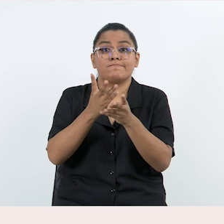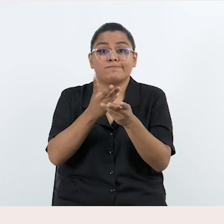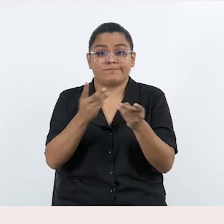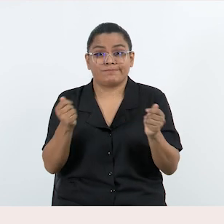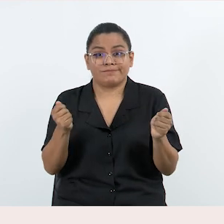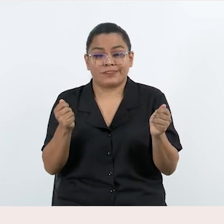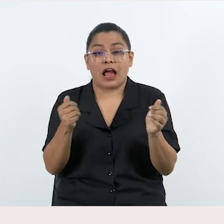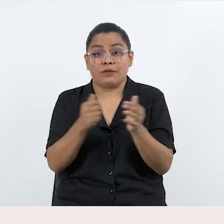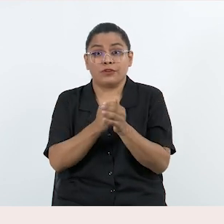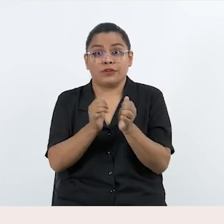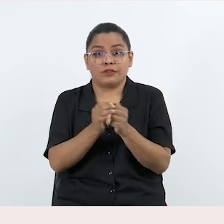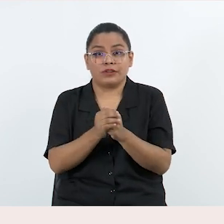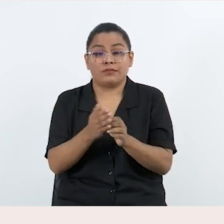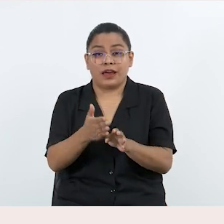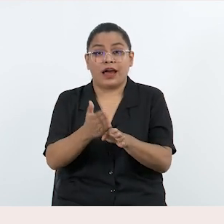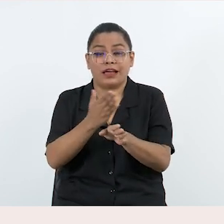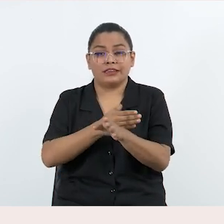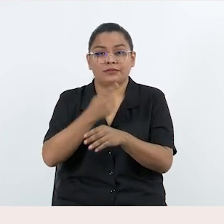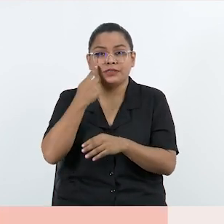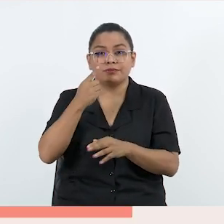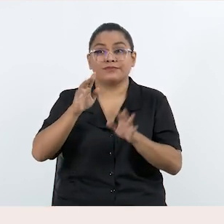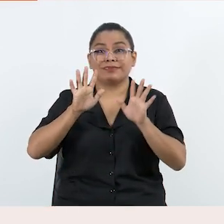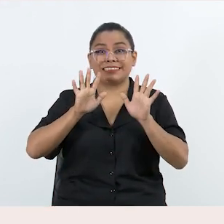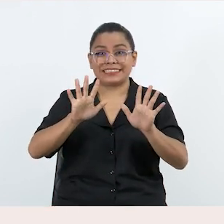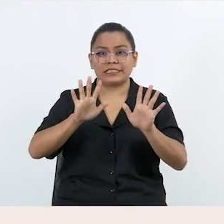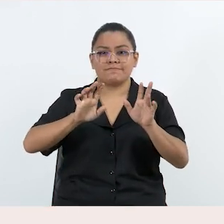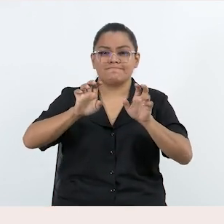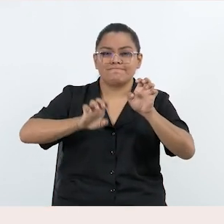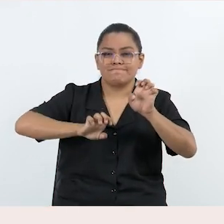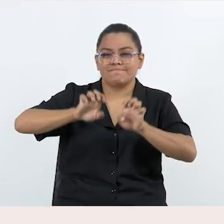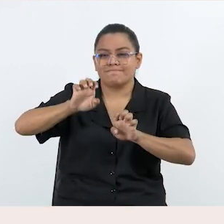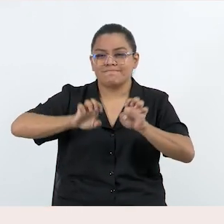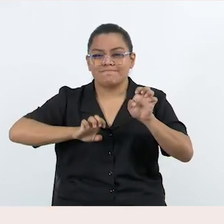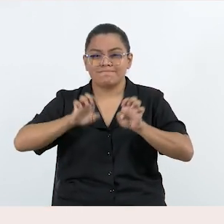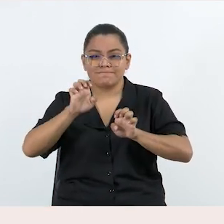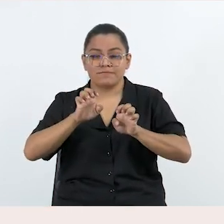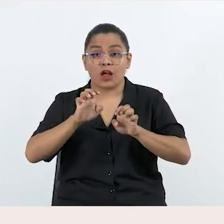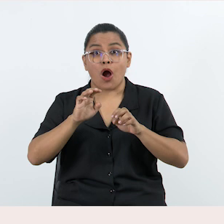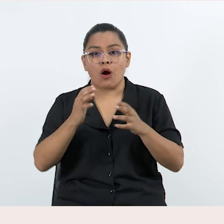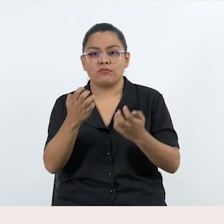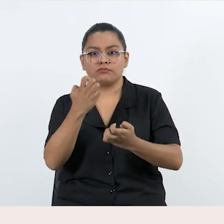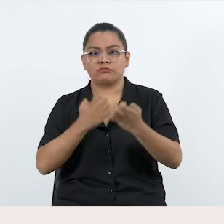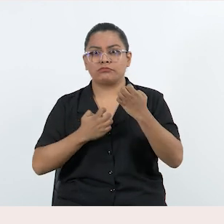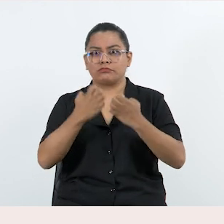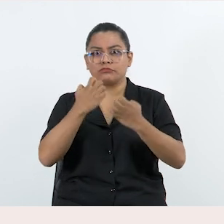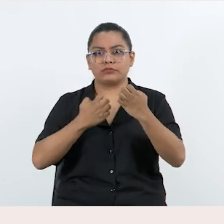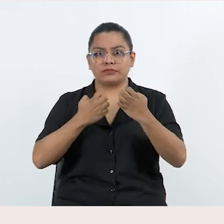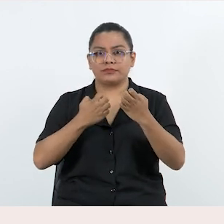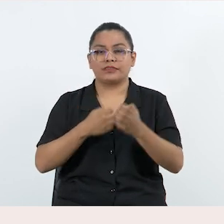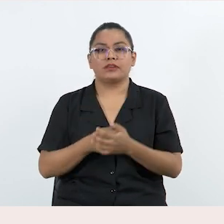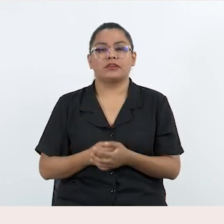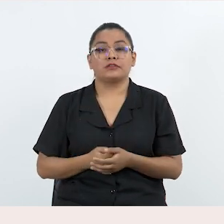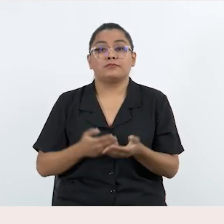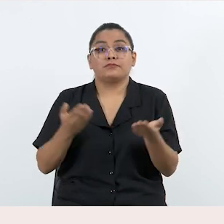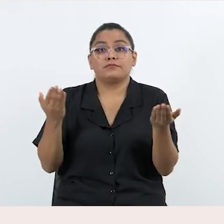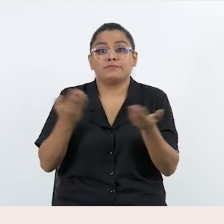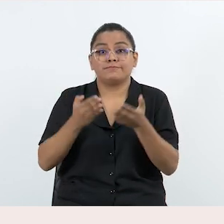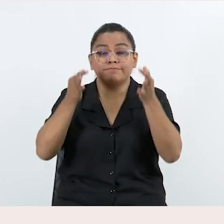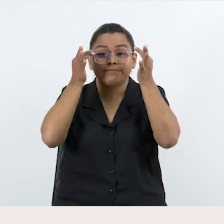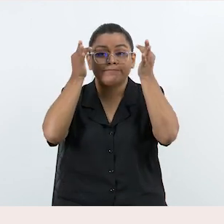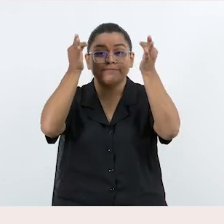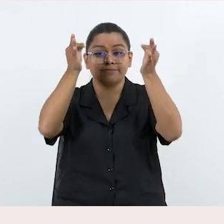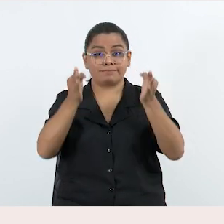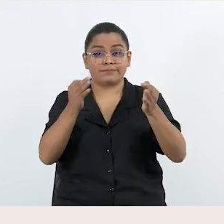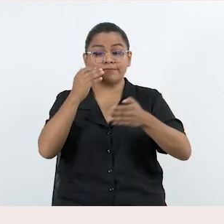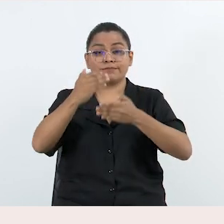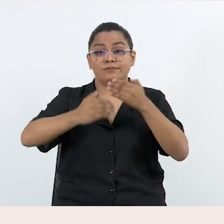o solución al problema. Paso 10. Evaluación y autoevaluación. Se realiza